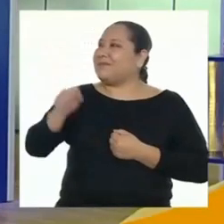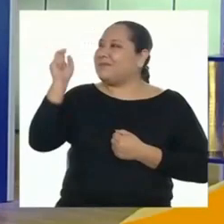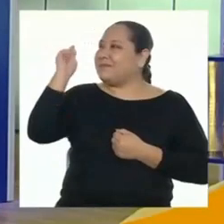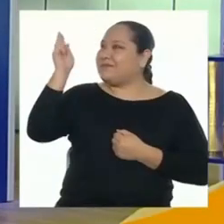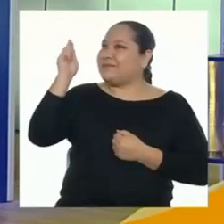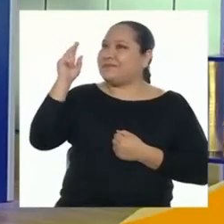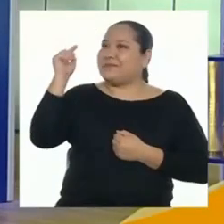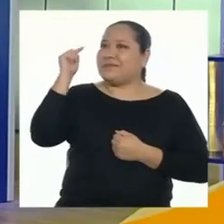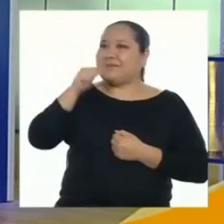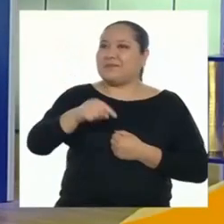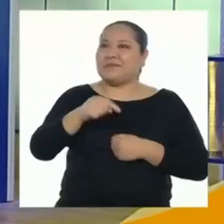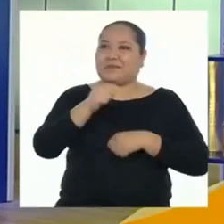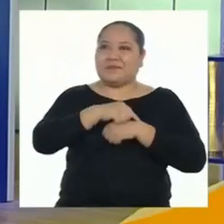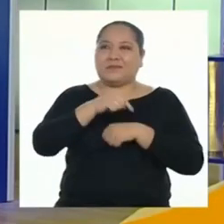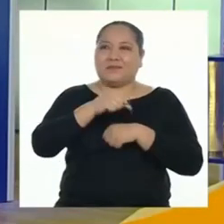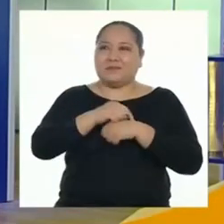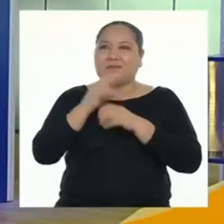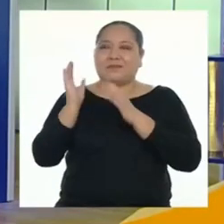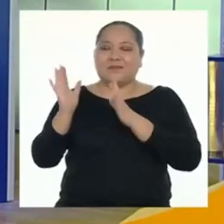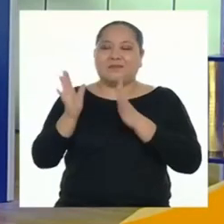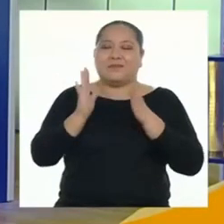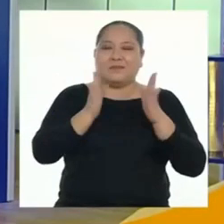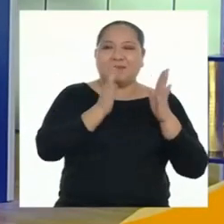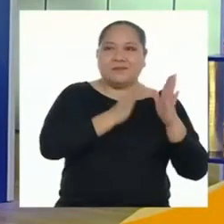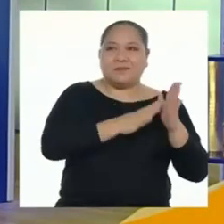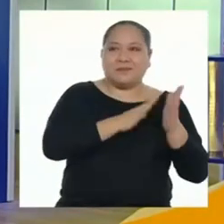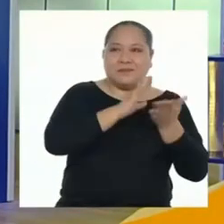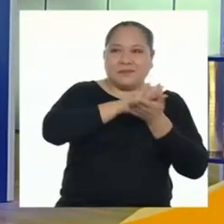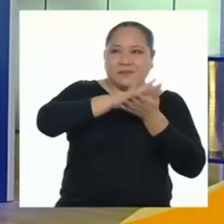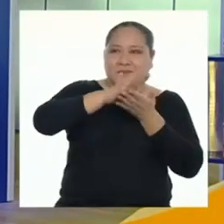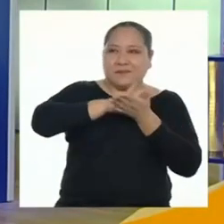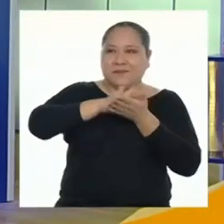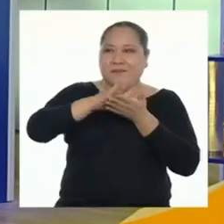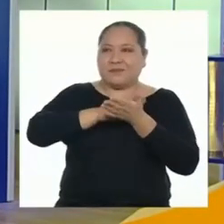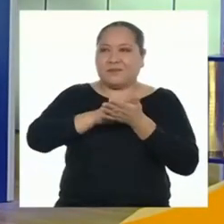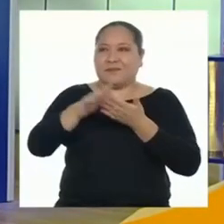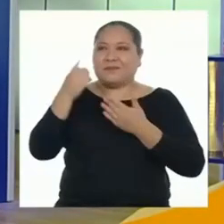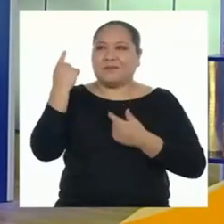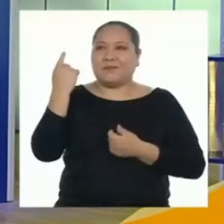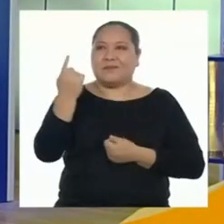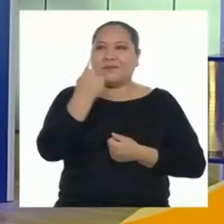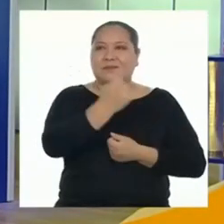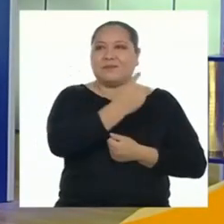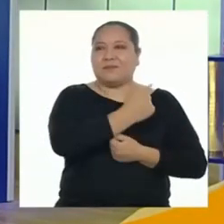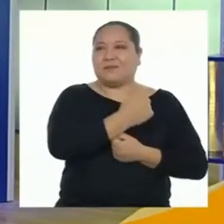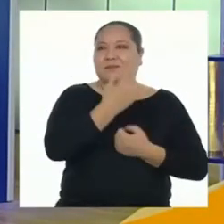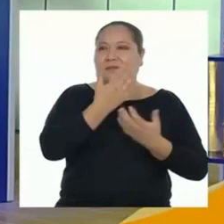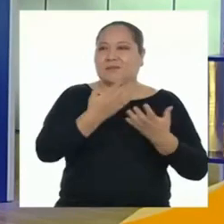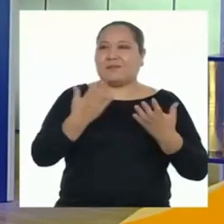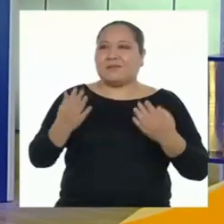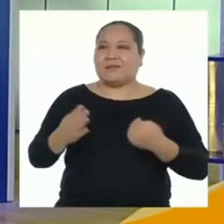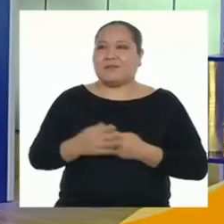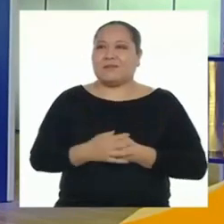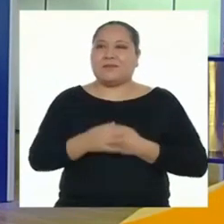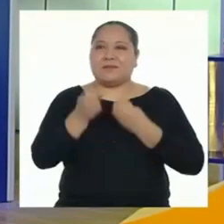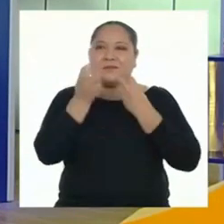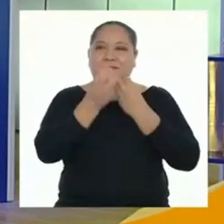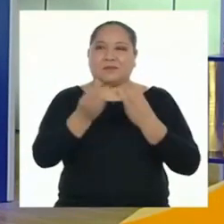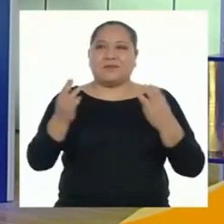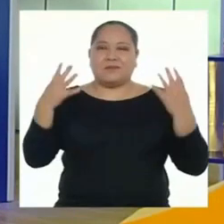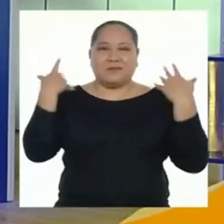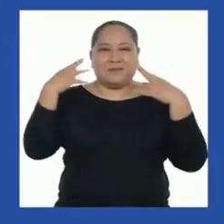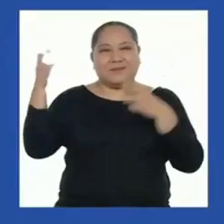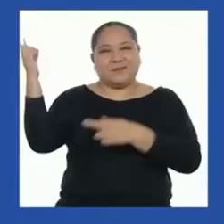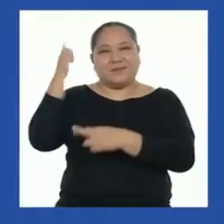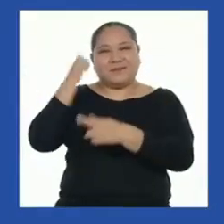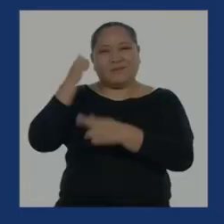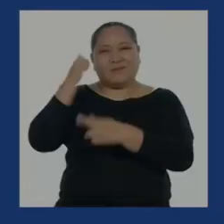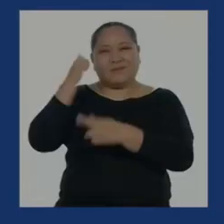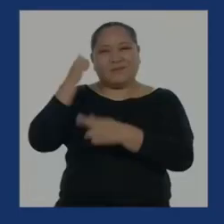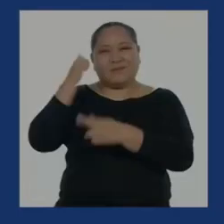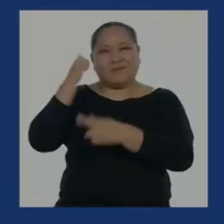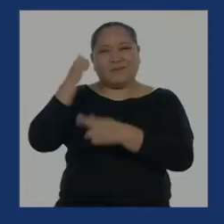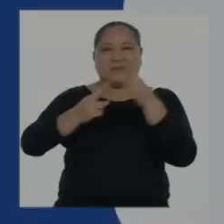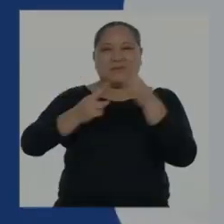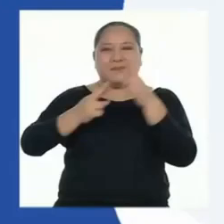profesora. Así me da tiempo de organizar y desinfectar bien cada uno de estos instrumentos y materiales. ¡Ya volvemos!